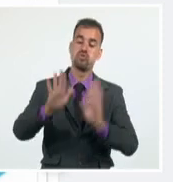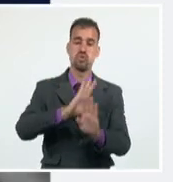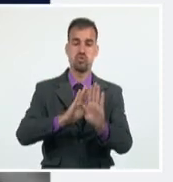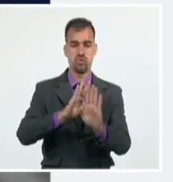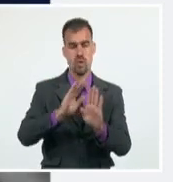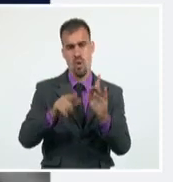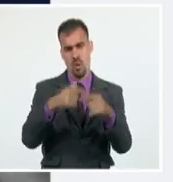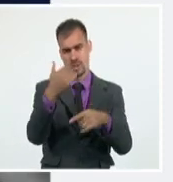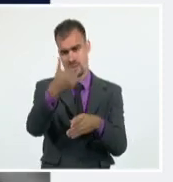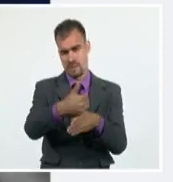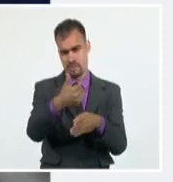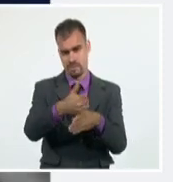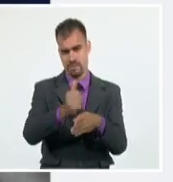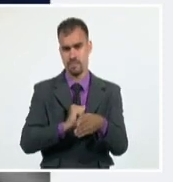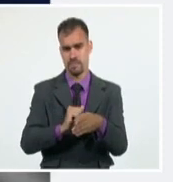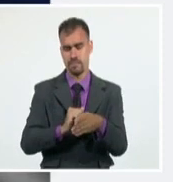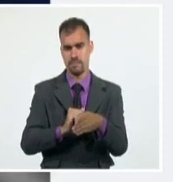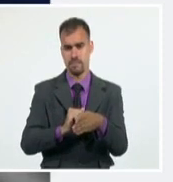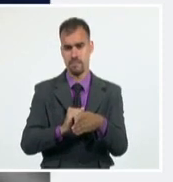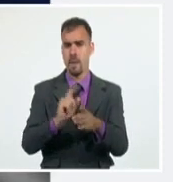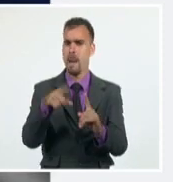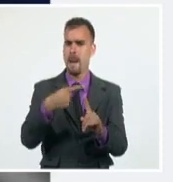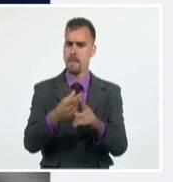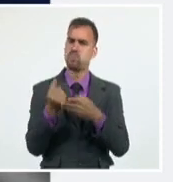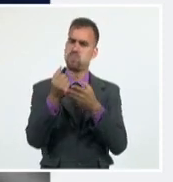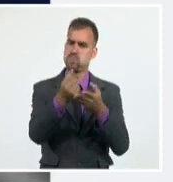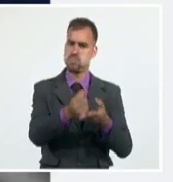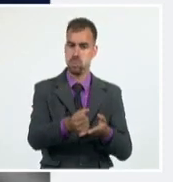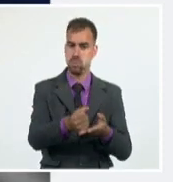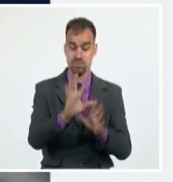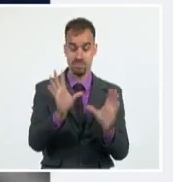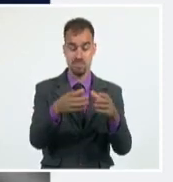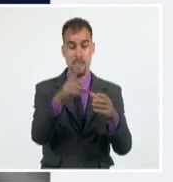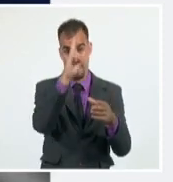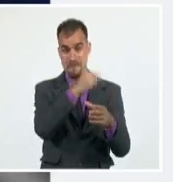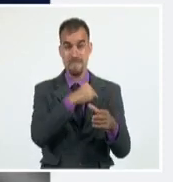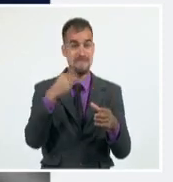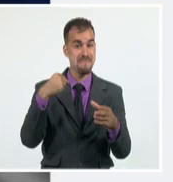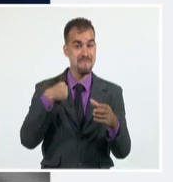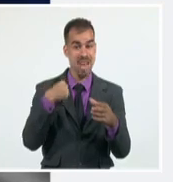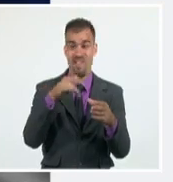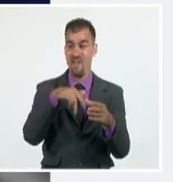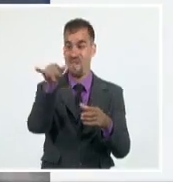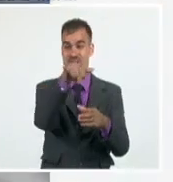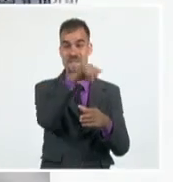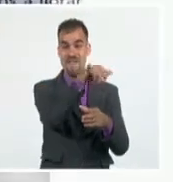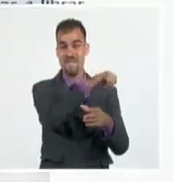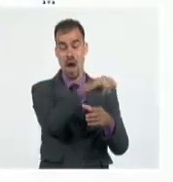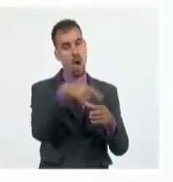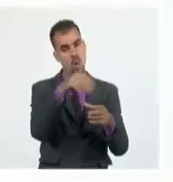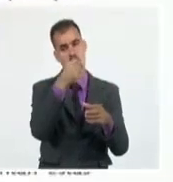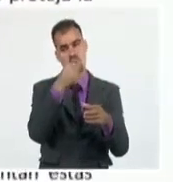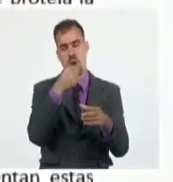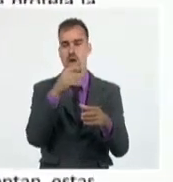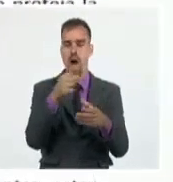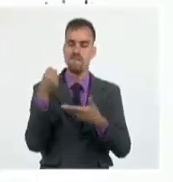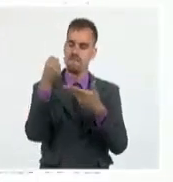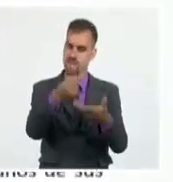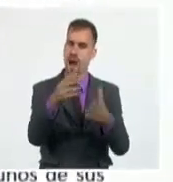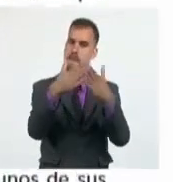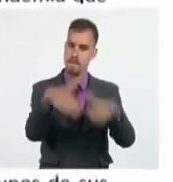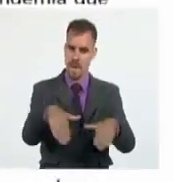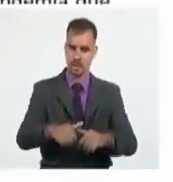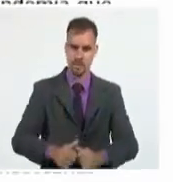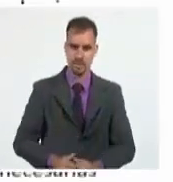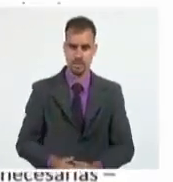sanciones inhumanas, así como el apoyo a la nominación de la Brigada Henry Reef para el Premio Nobel de la Paz. También desde